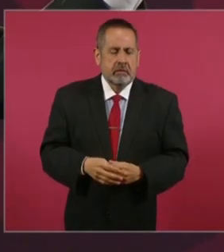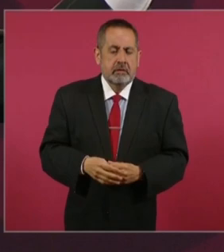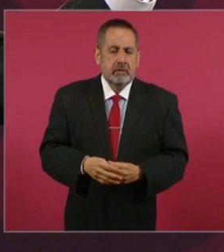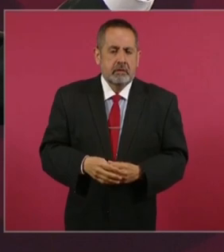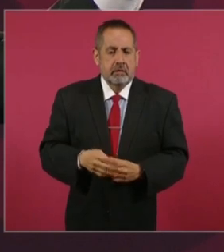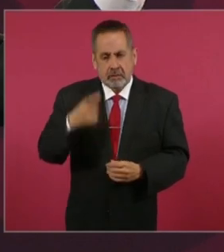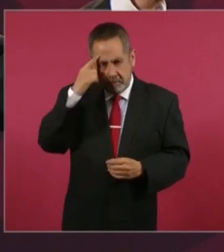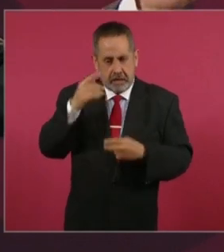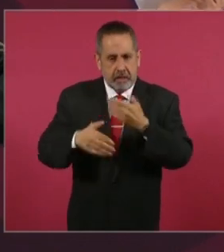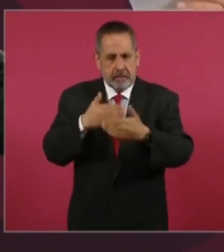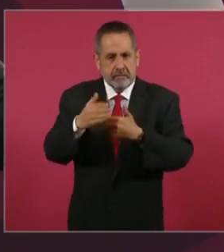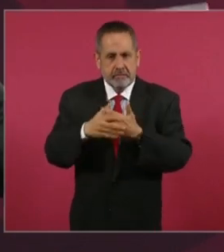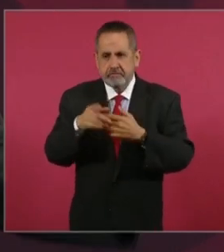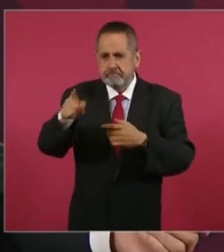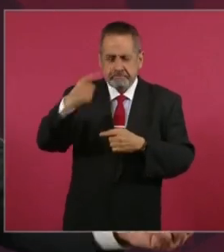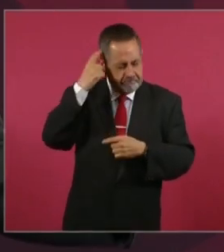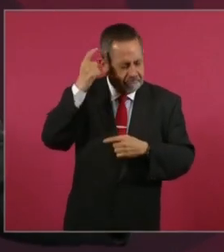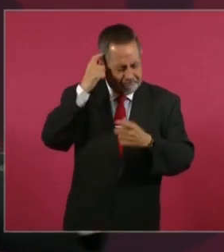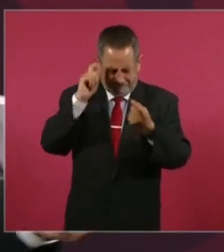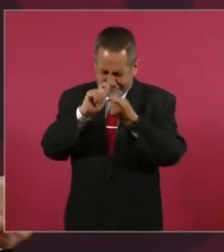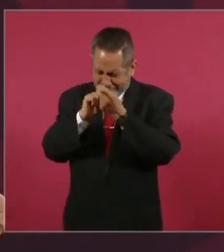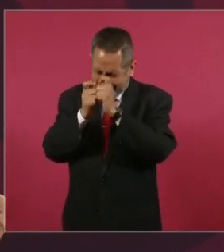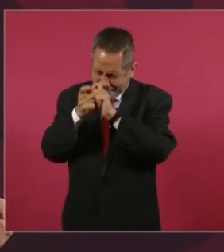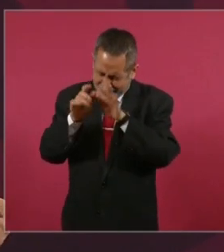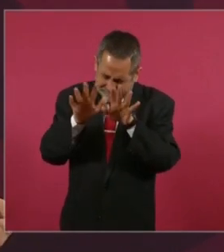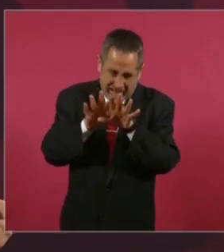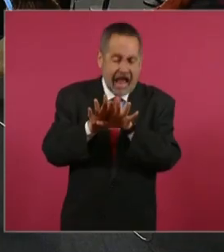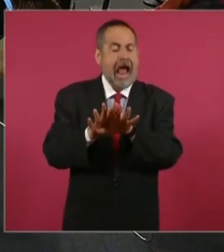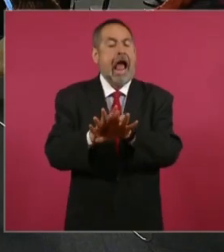llevar a cabo la revolución de las conciencias